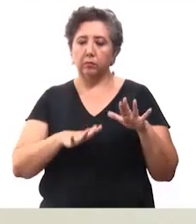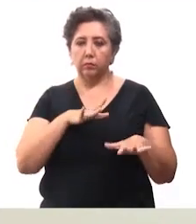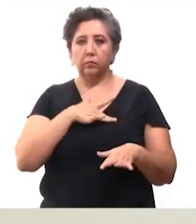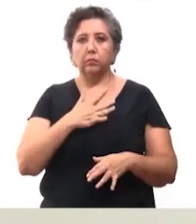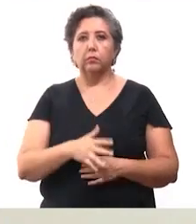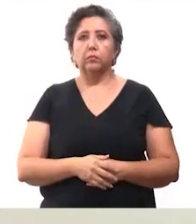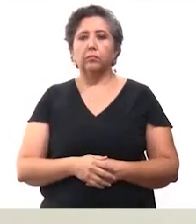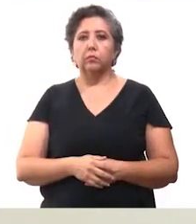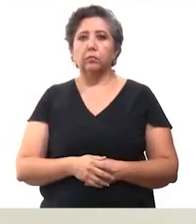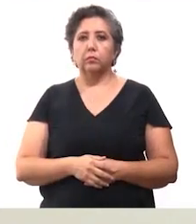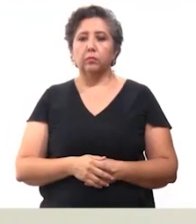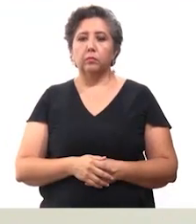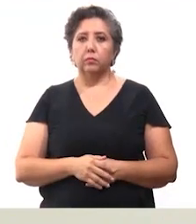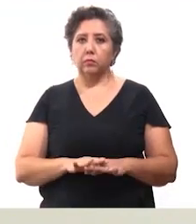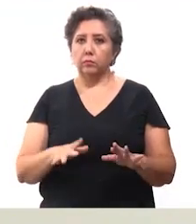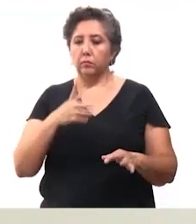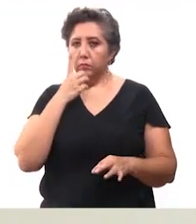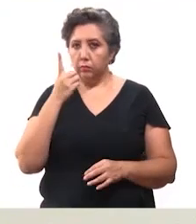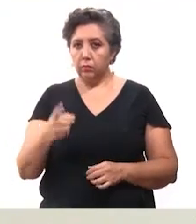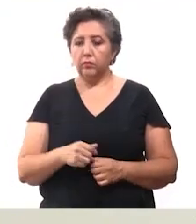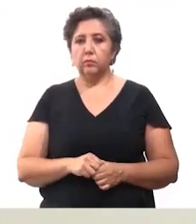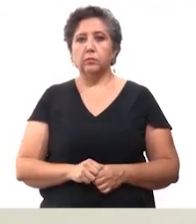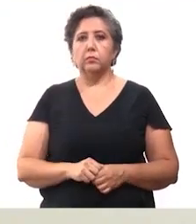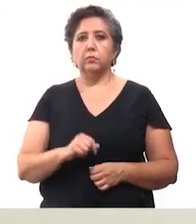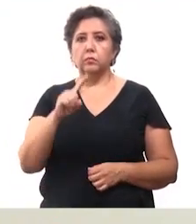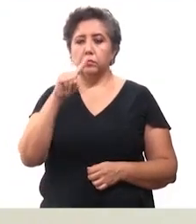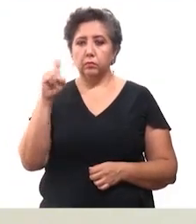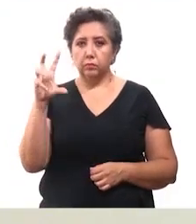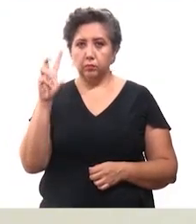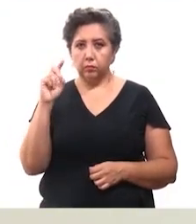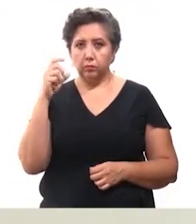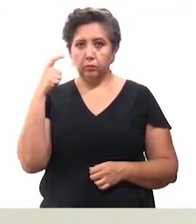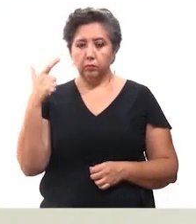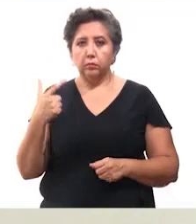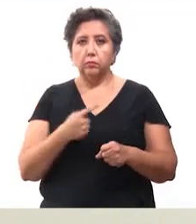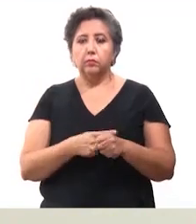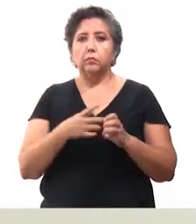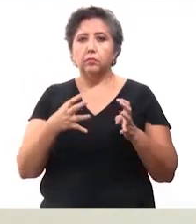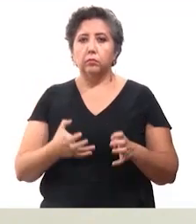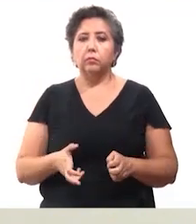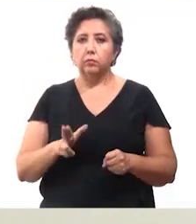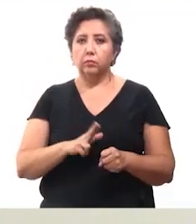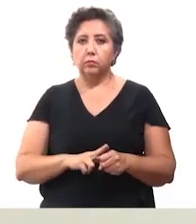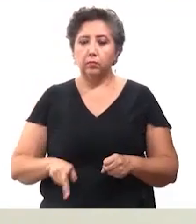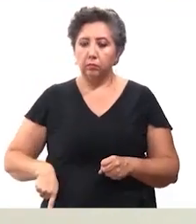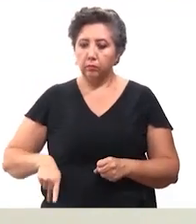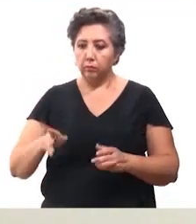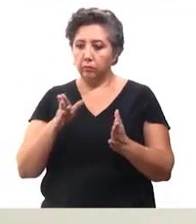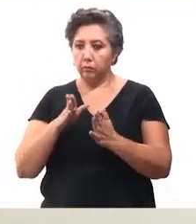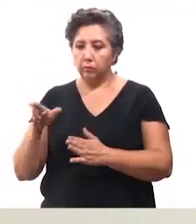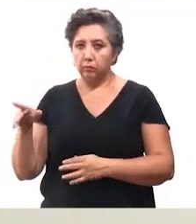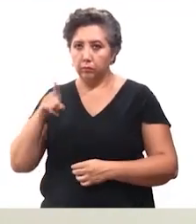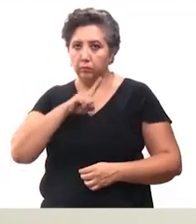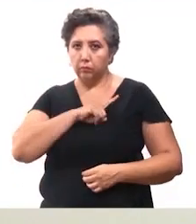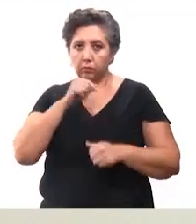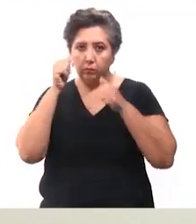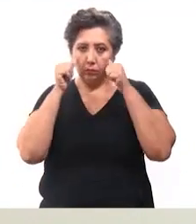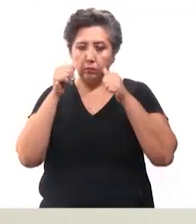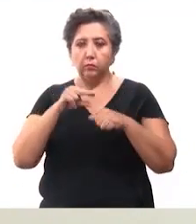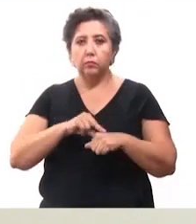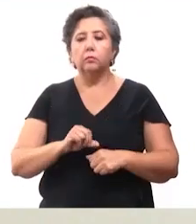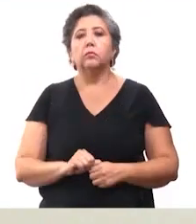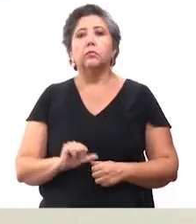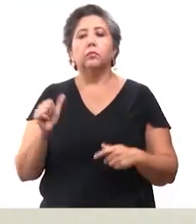Presentan síntomas leves. Como ya se mencionó, 137 de los casos positivos están en hospitales públicos y en aislamiento